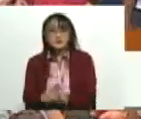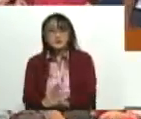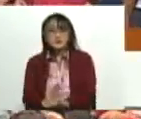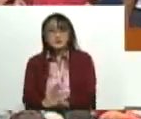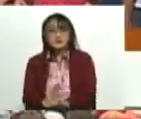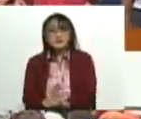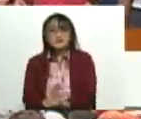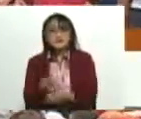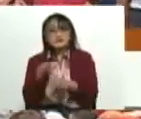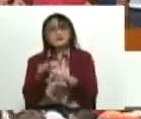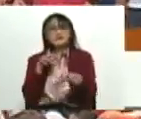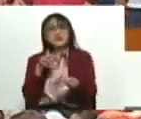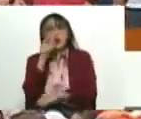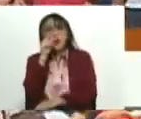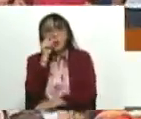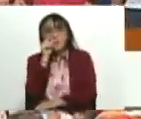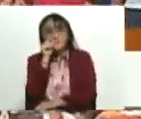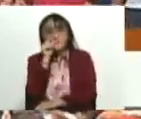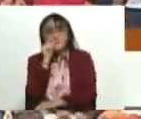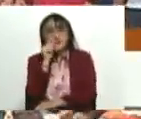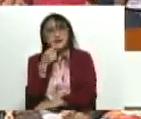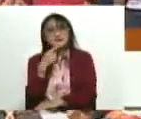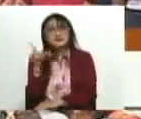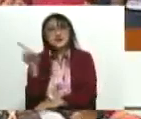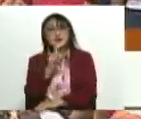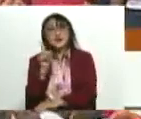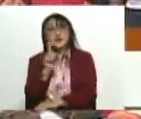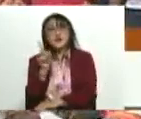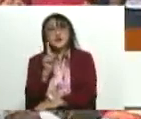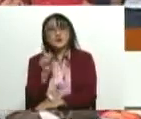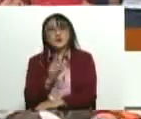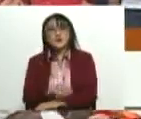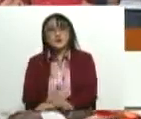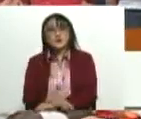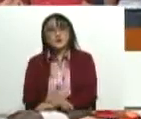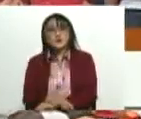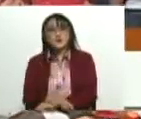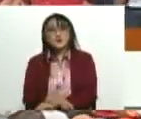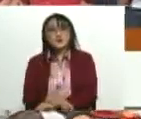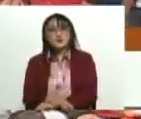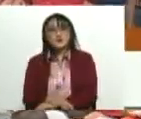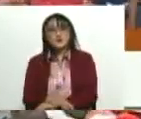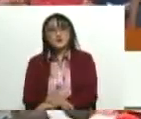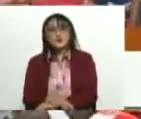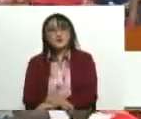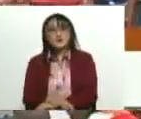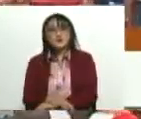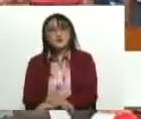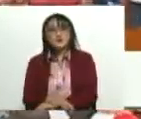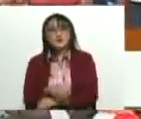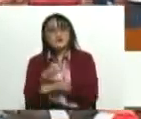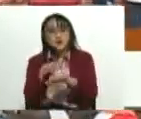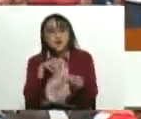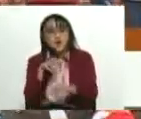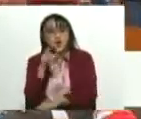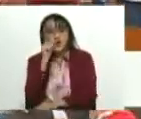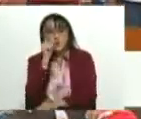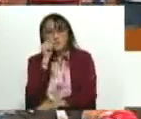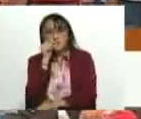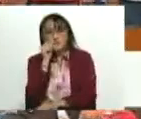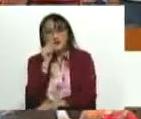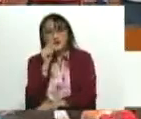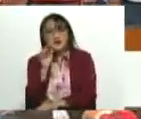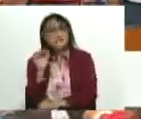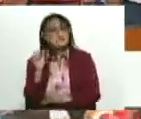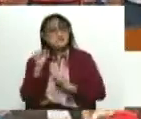Puro hombre lo que se ve aquí. ¿Ah? Ya va. Puro hombre. Ganamos